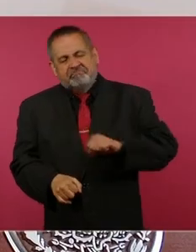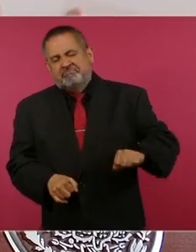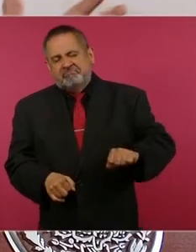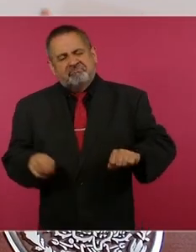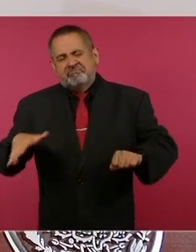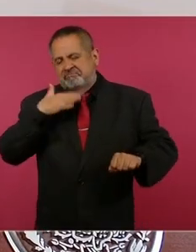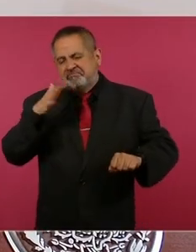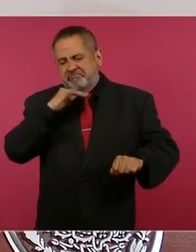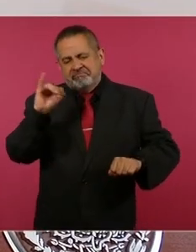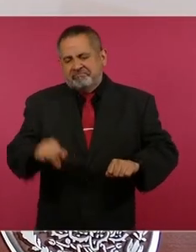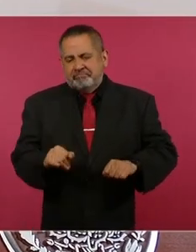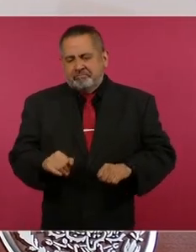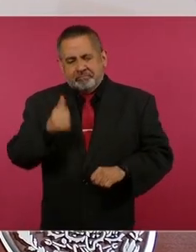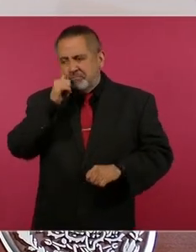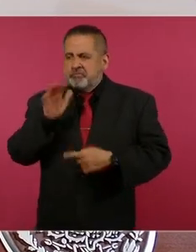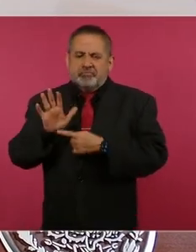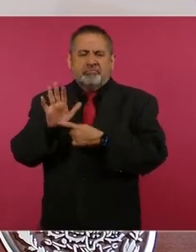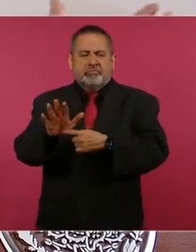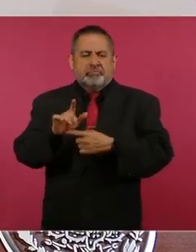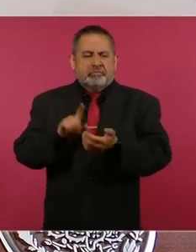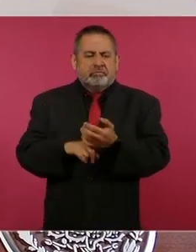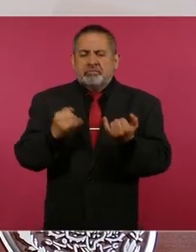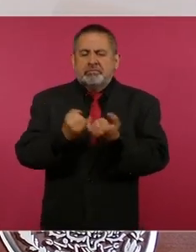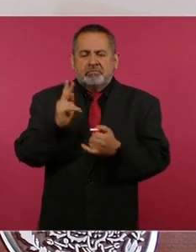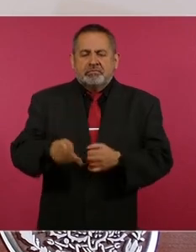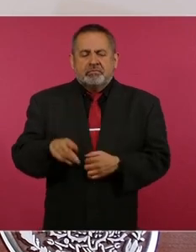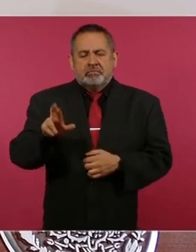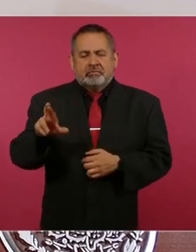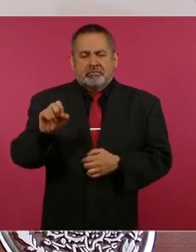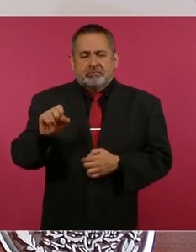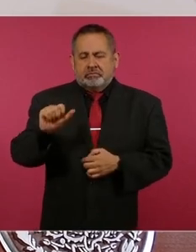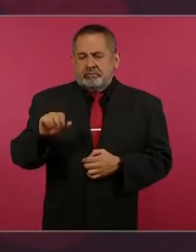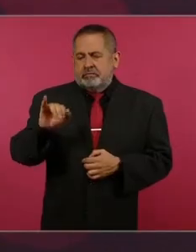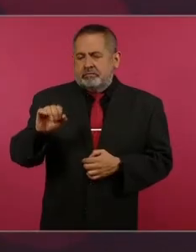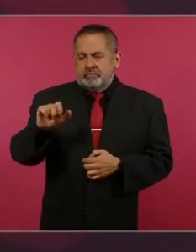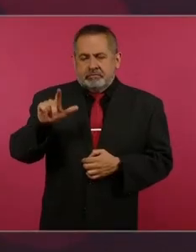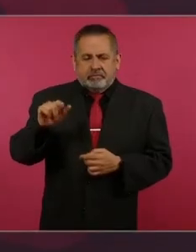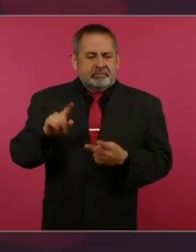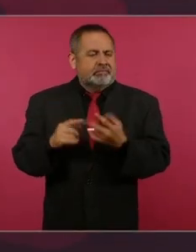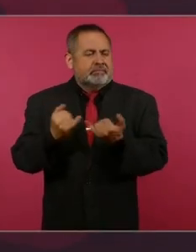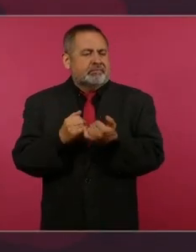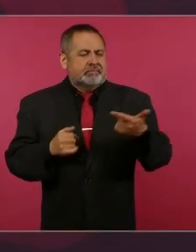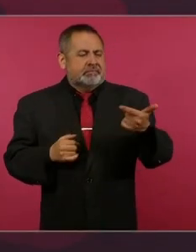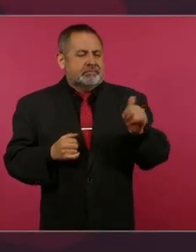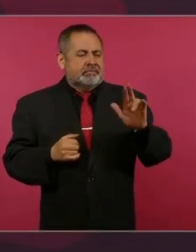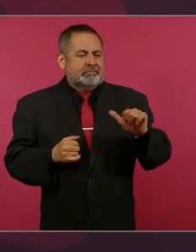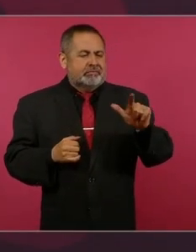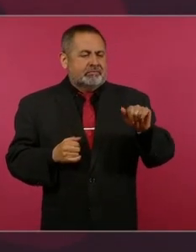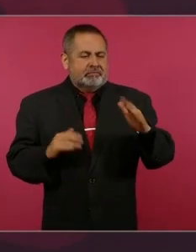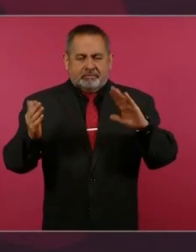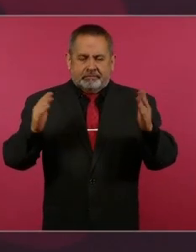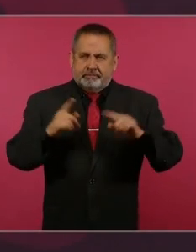Ese es el ejemplo que siempre pongo de Rosa Isela con García Luna.